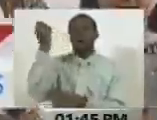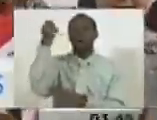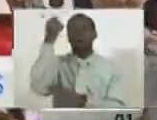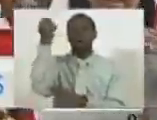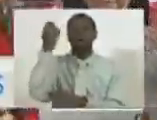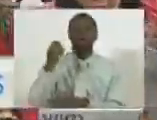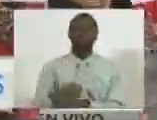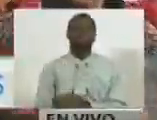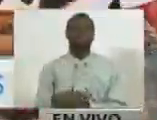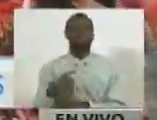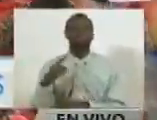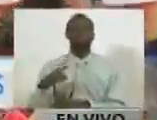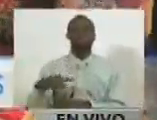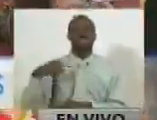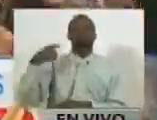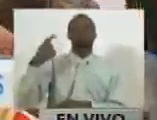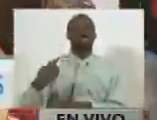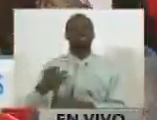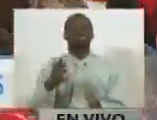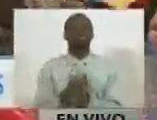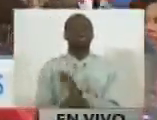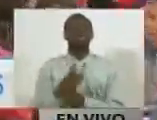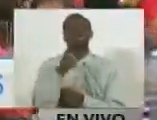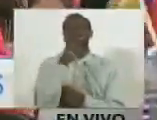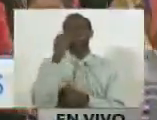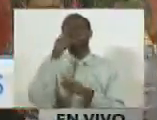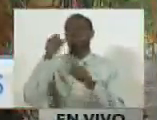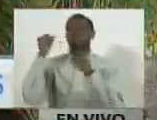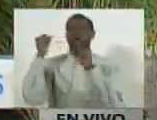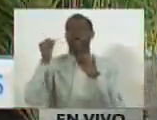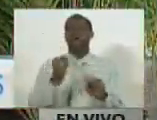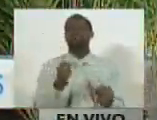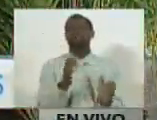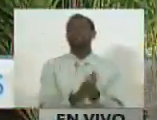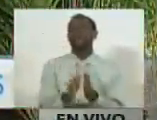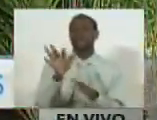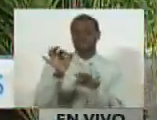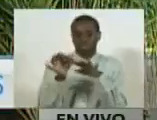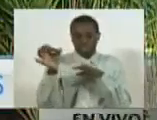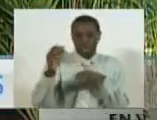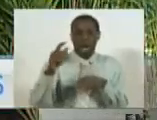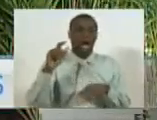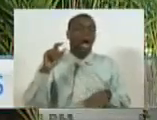Mañana se cumplen 200 años de la batalla de Mucurita.